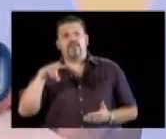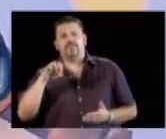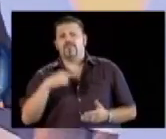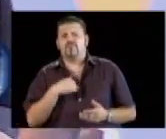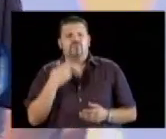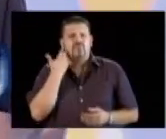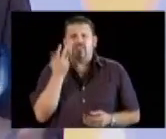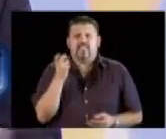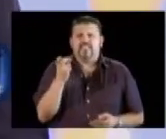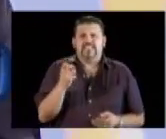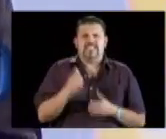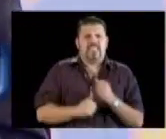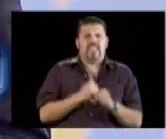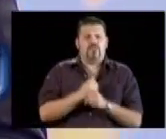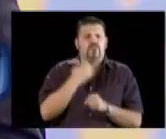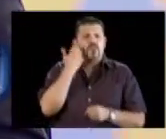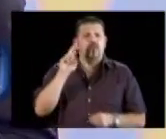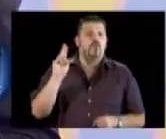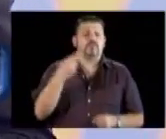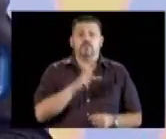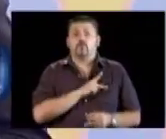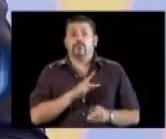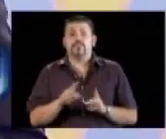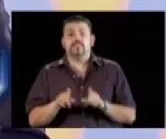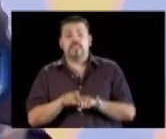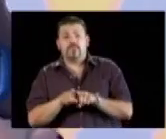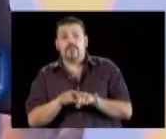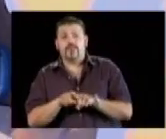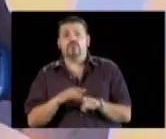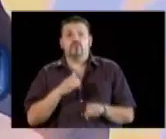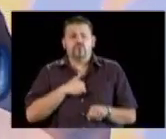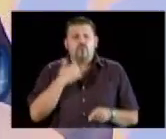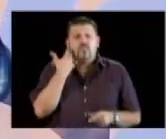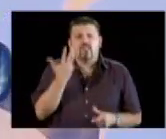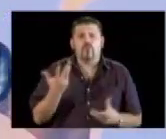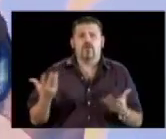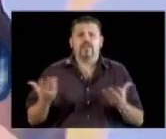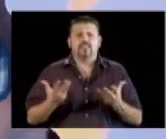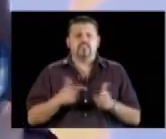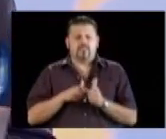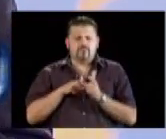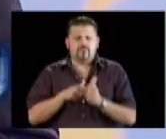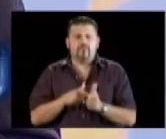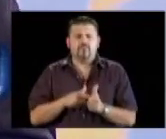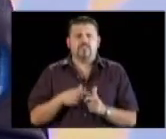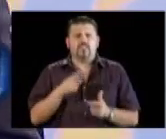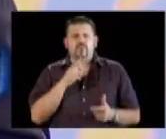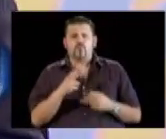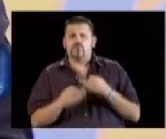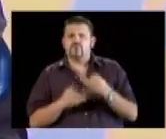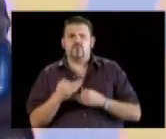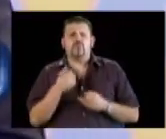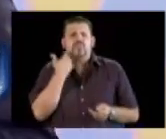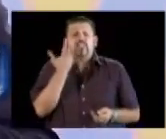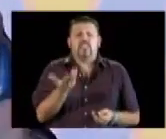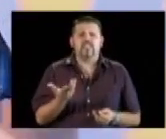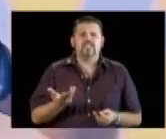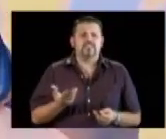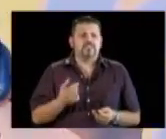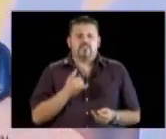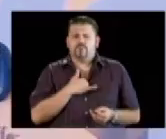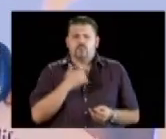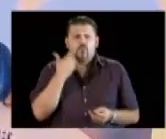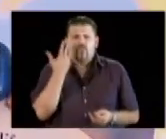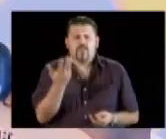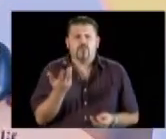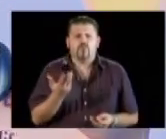entrar a la universidad como mis hermanos, sino quiero dedicarme básicamente a seguir mi vocación. ¿Qué quieres? Pues quiero ser